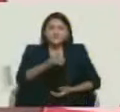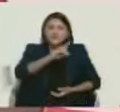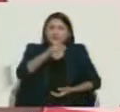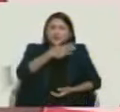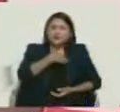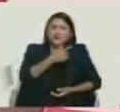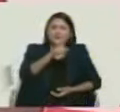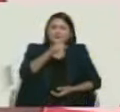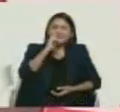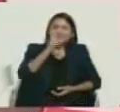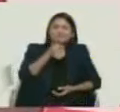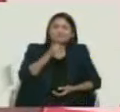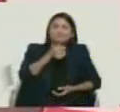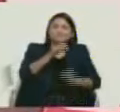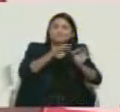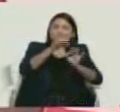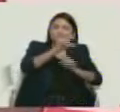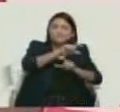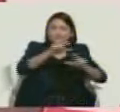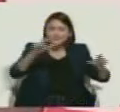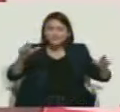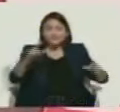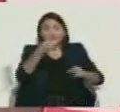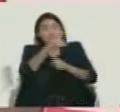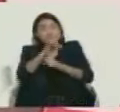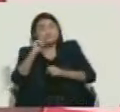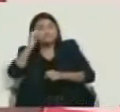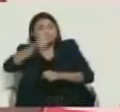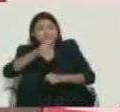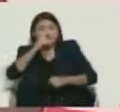en sus zapatos para explicarle a la gente cómo los engañaron durante tanto